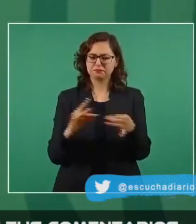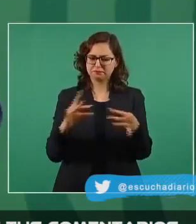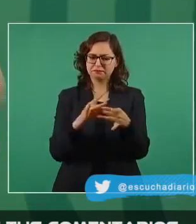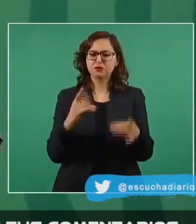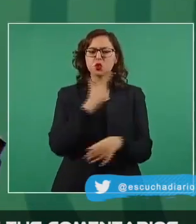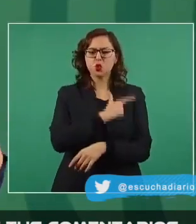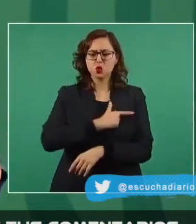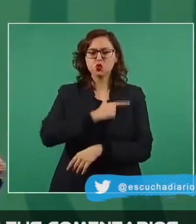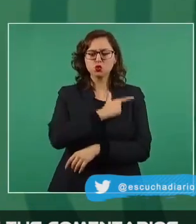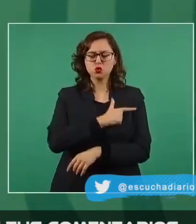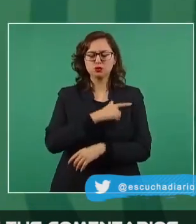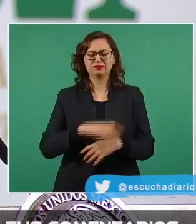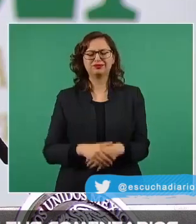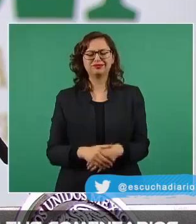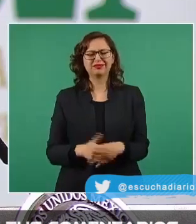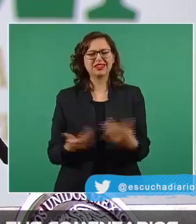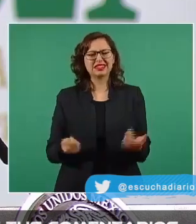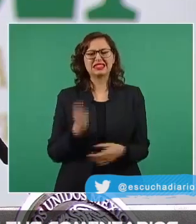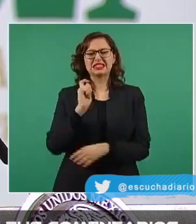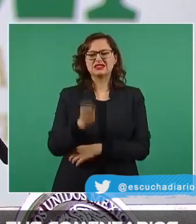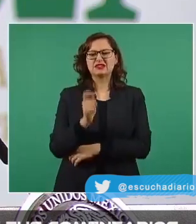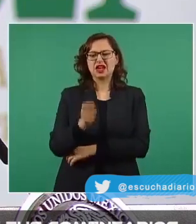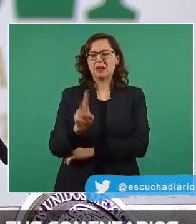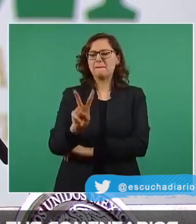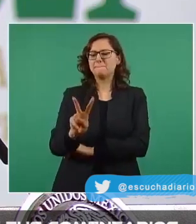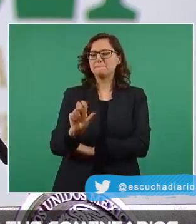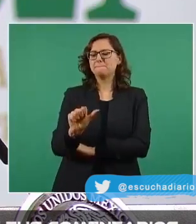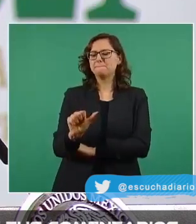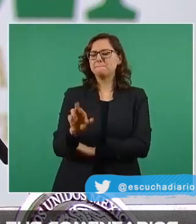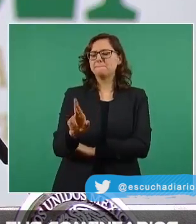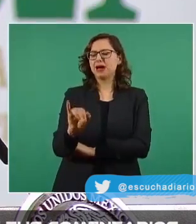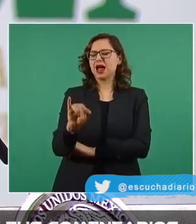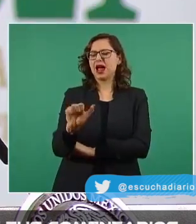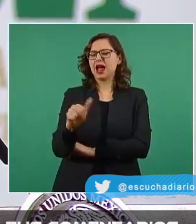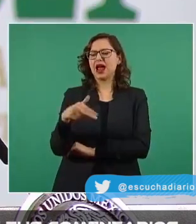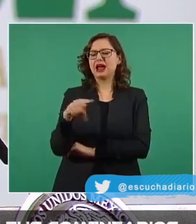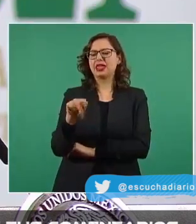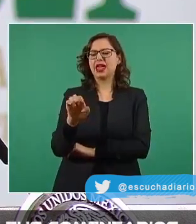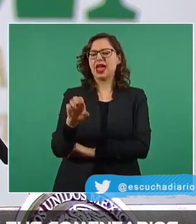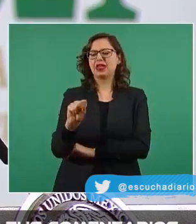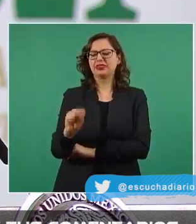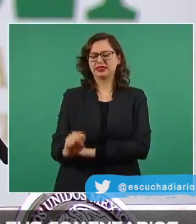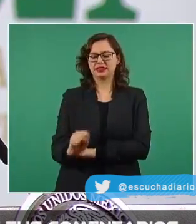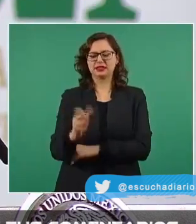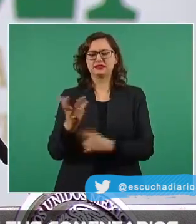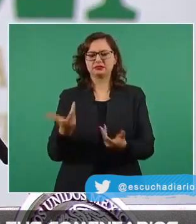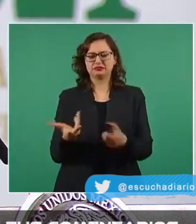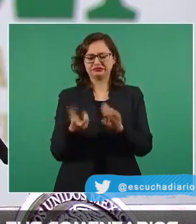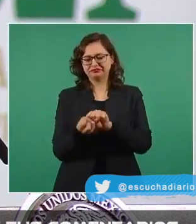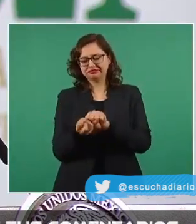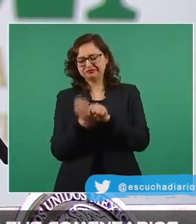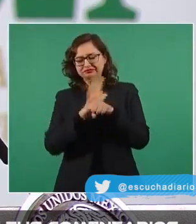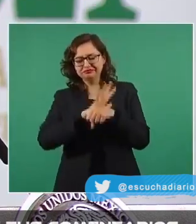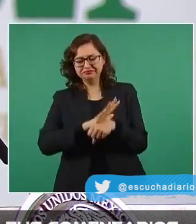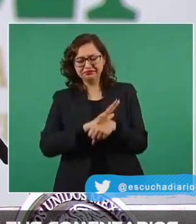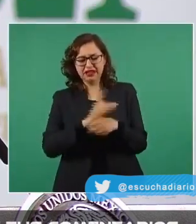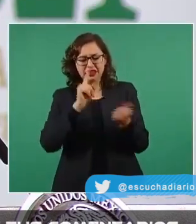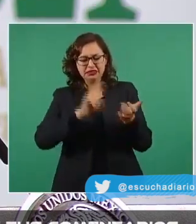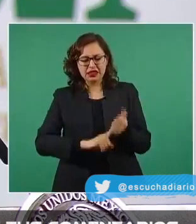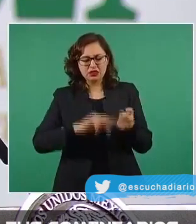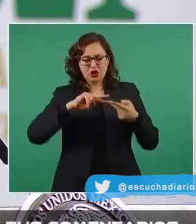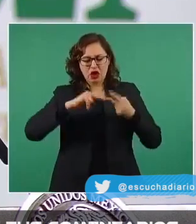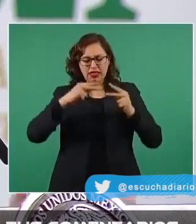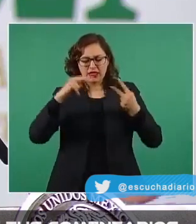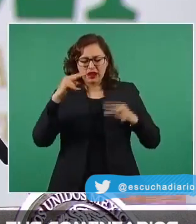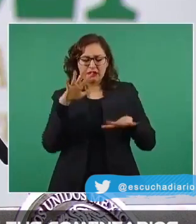Conforme al reporte de la Secretaría de Salud, al corte de la información del día de hoy, se han registrado 2.530 nuevos